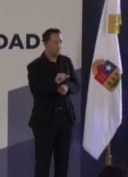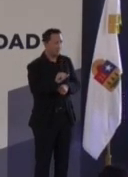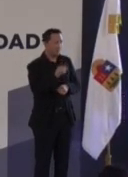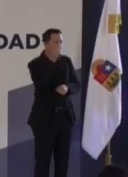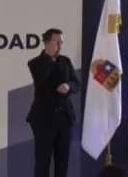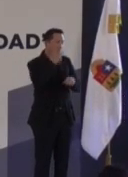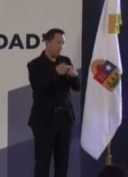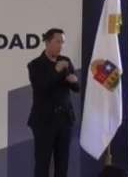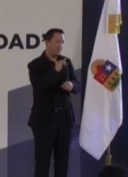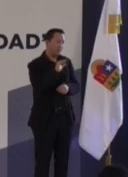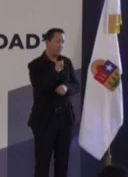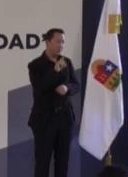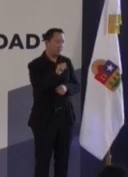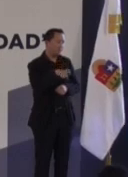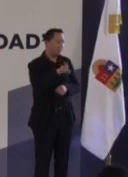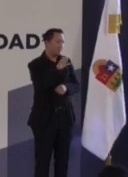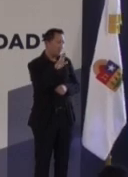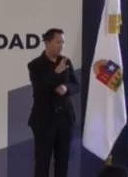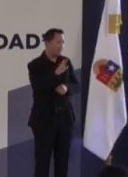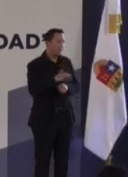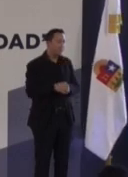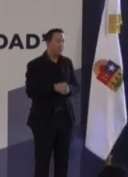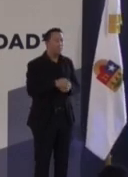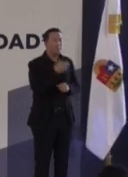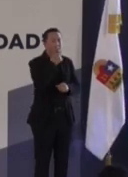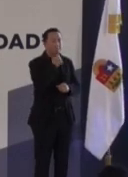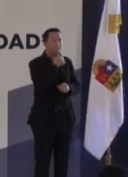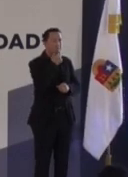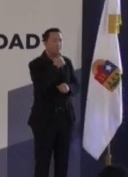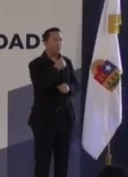Al doctor Gediel Matos Villanueva,